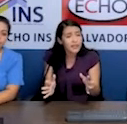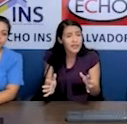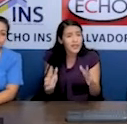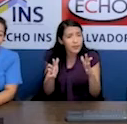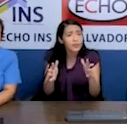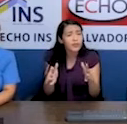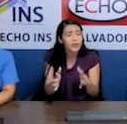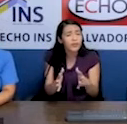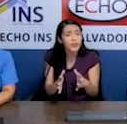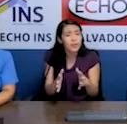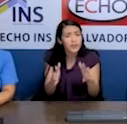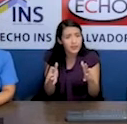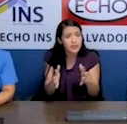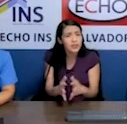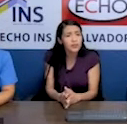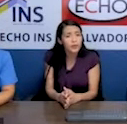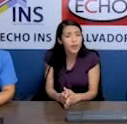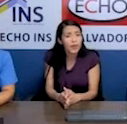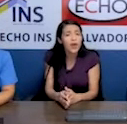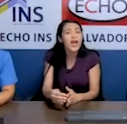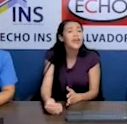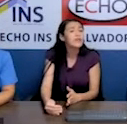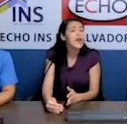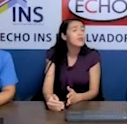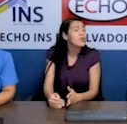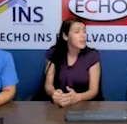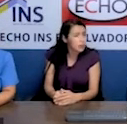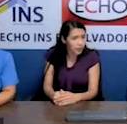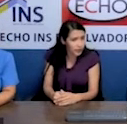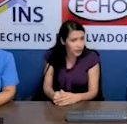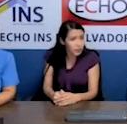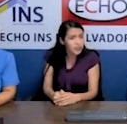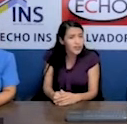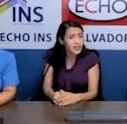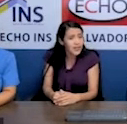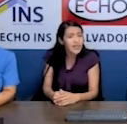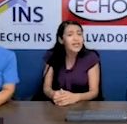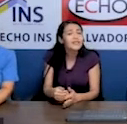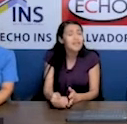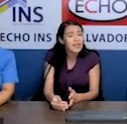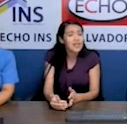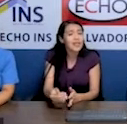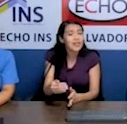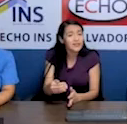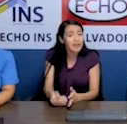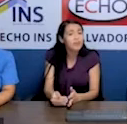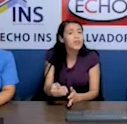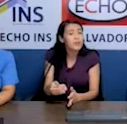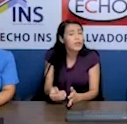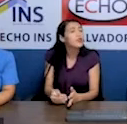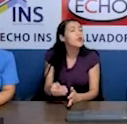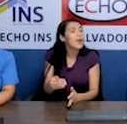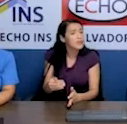la redundancia que cuando nos encontramos en este segundo cuadro hay un algoritmo que tenemos que seguir si el